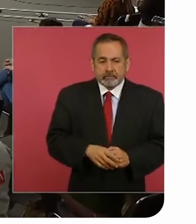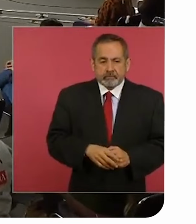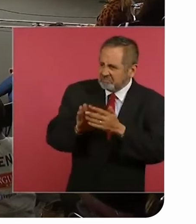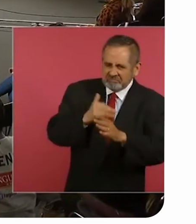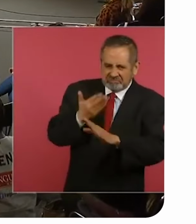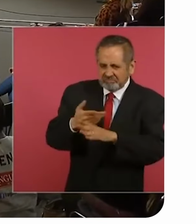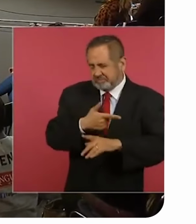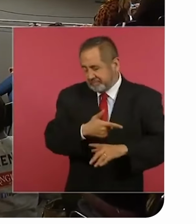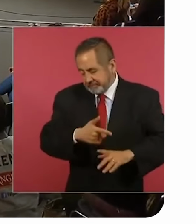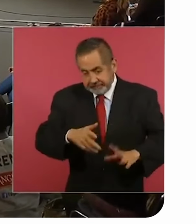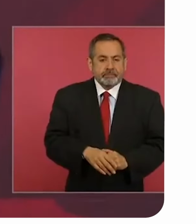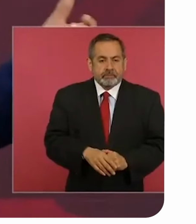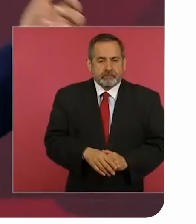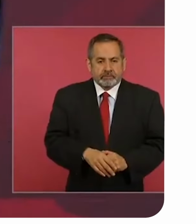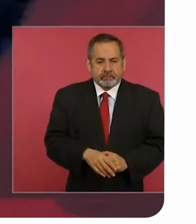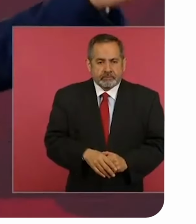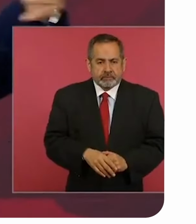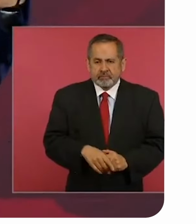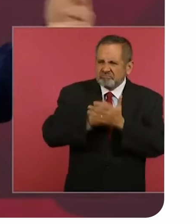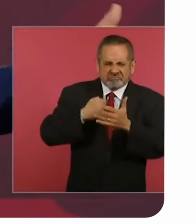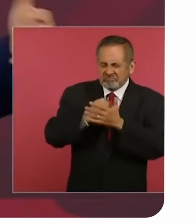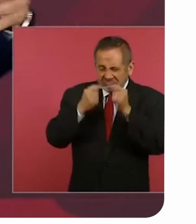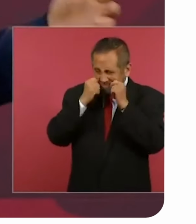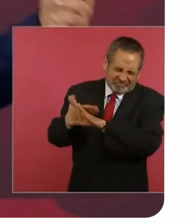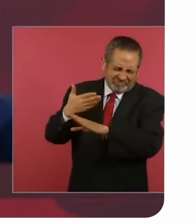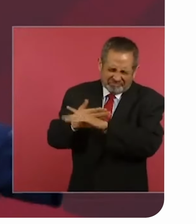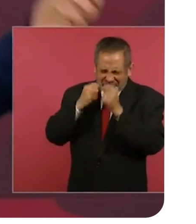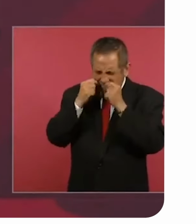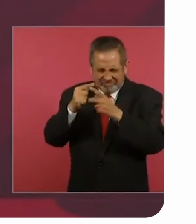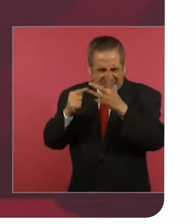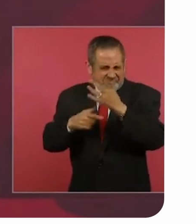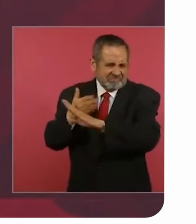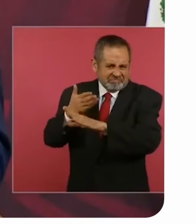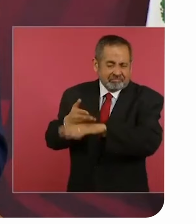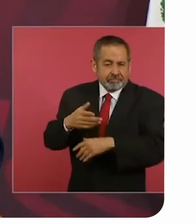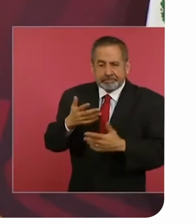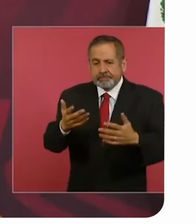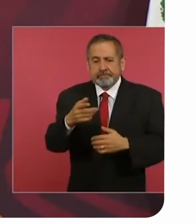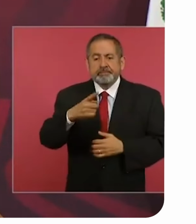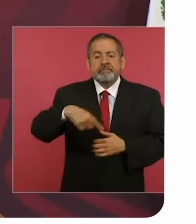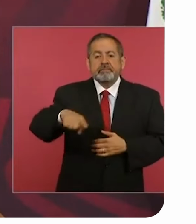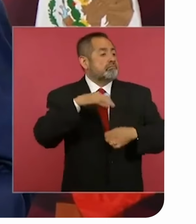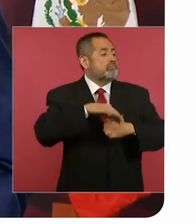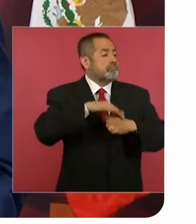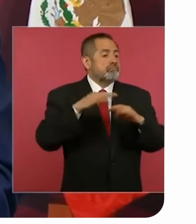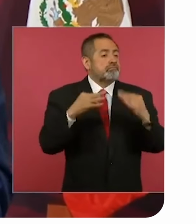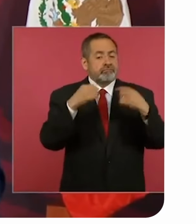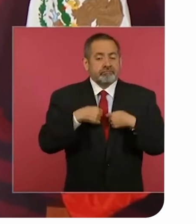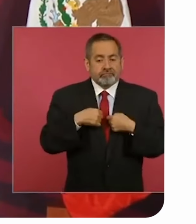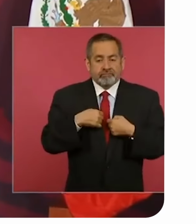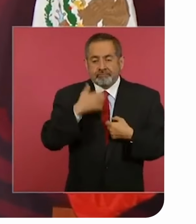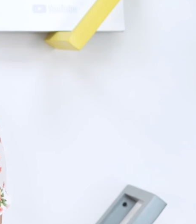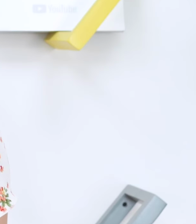acecho y van a todas porque quieren eh sacar votos quieren